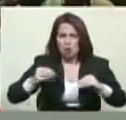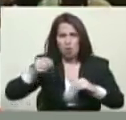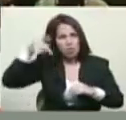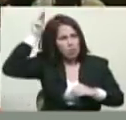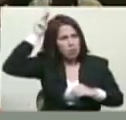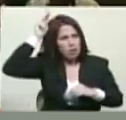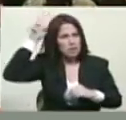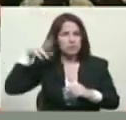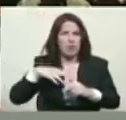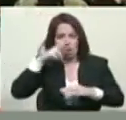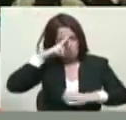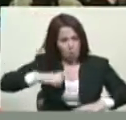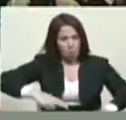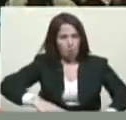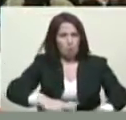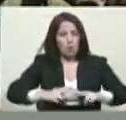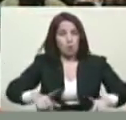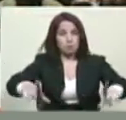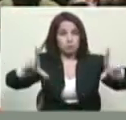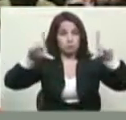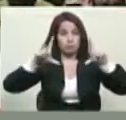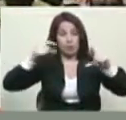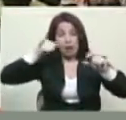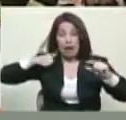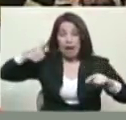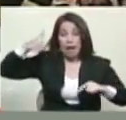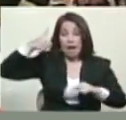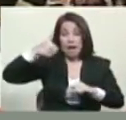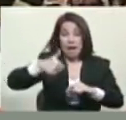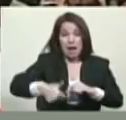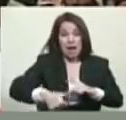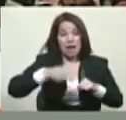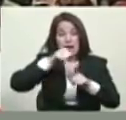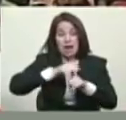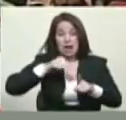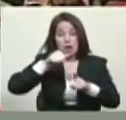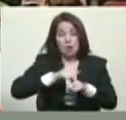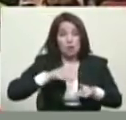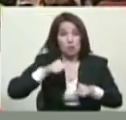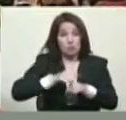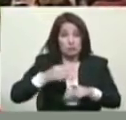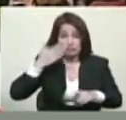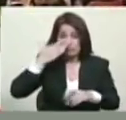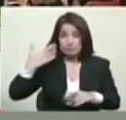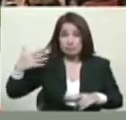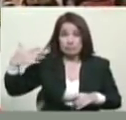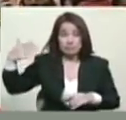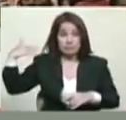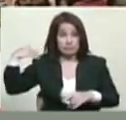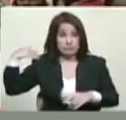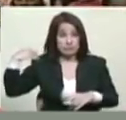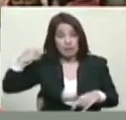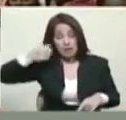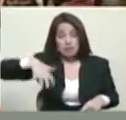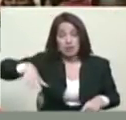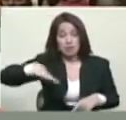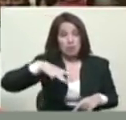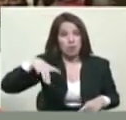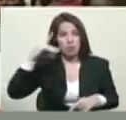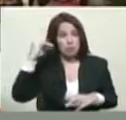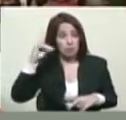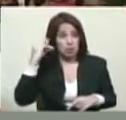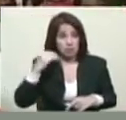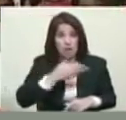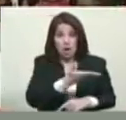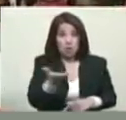un reconocimiento de esa larga lucha durante la colonia, durante la república. Y saben, hermanas y